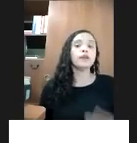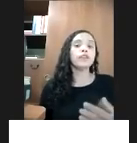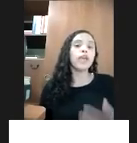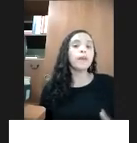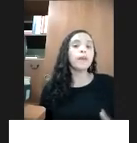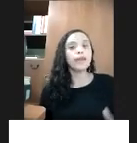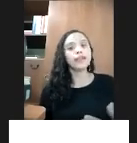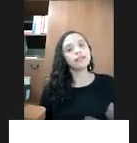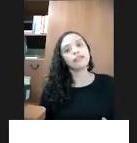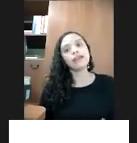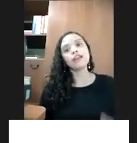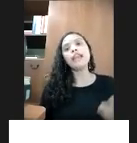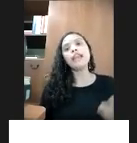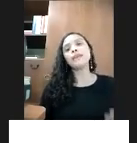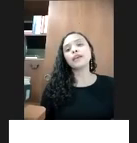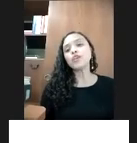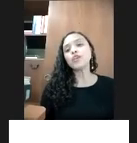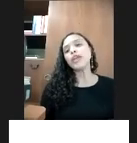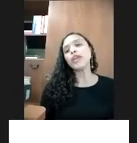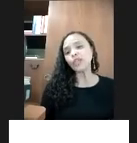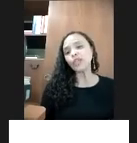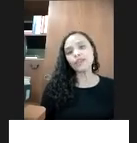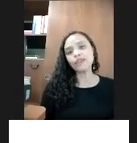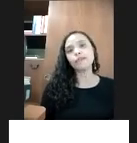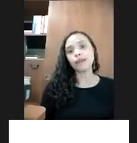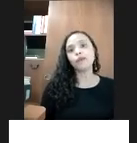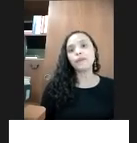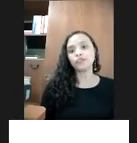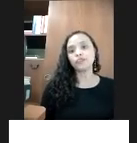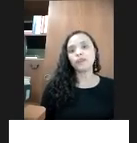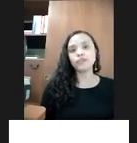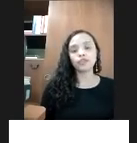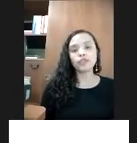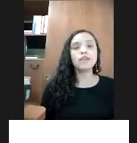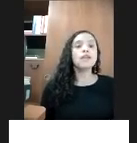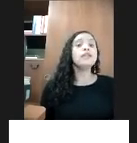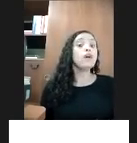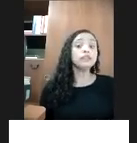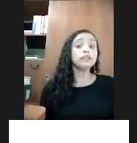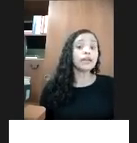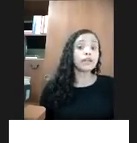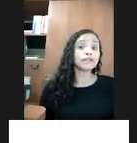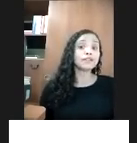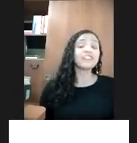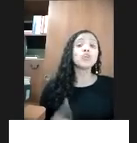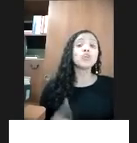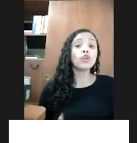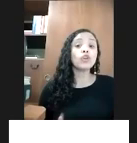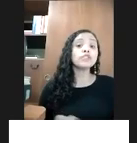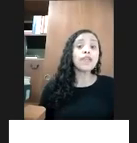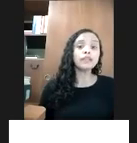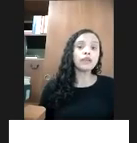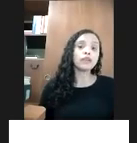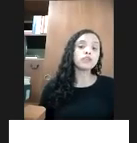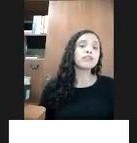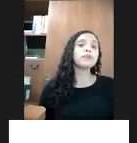nos interesa que ustedes puedan entender las implicaciones que esto tiene para una persona mayor, ¿sí? No contar con electricidad, sobre todo si